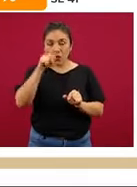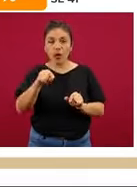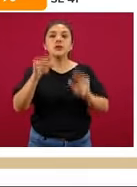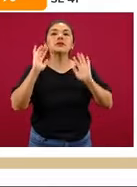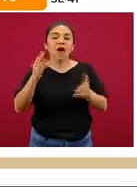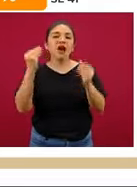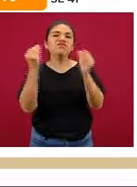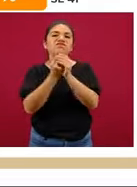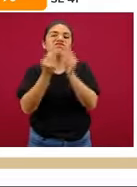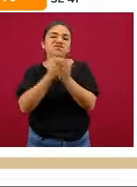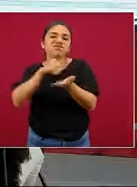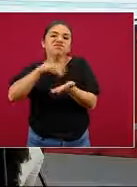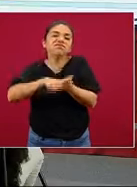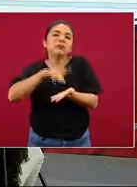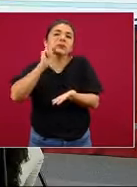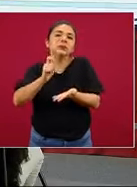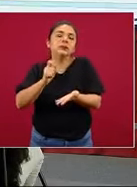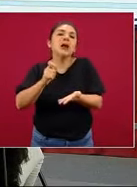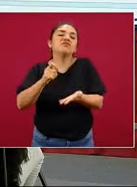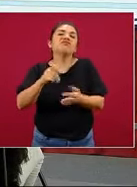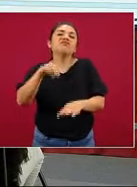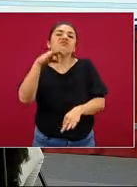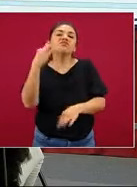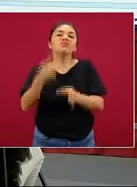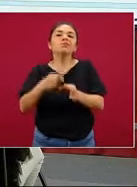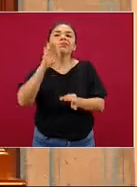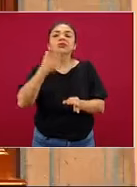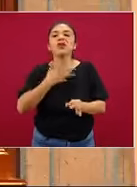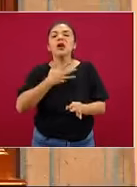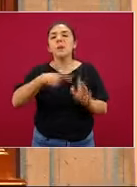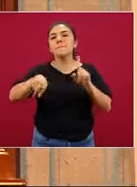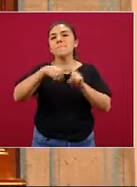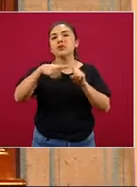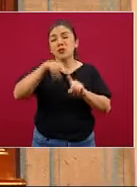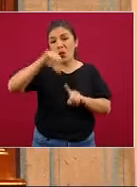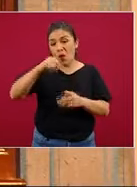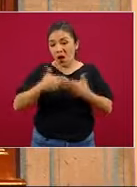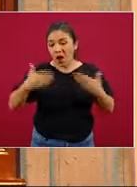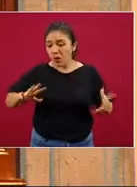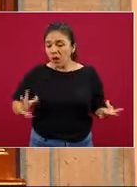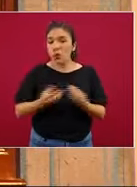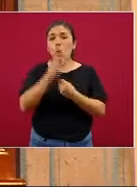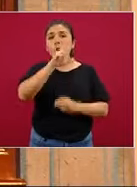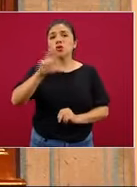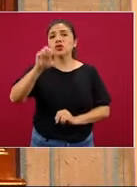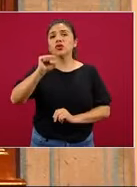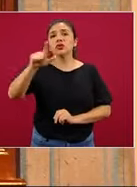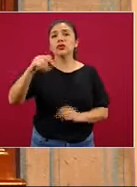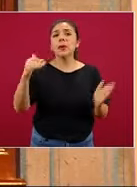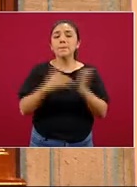fueron clasificadas finalmente como los casos confirmados, que para el día de hoy suman